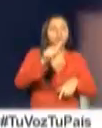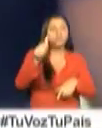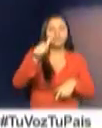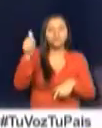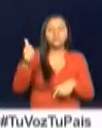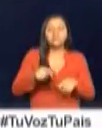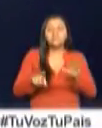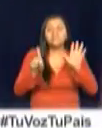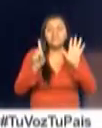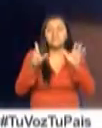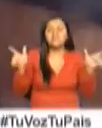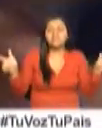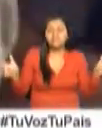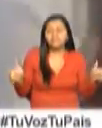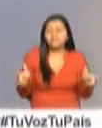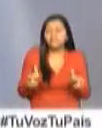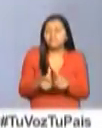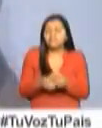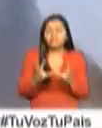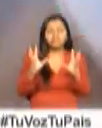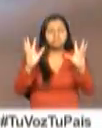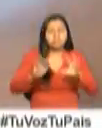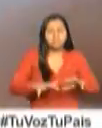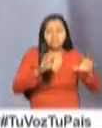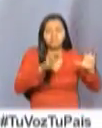el seísmo ha reducido a escombros.